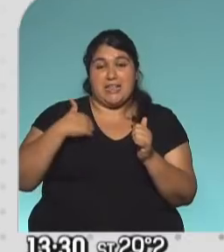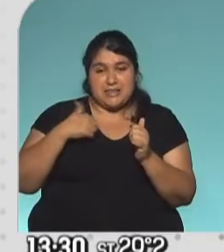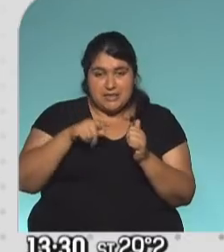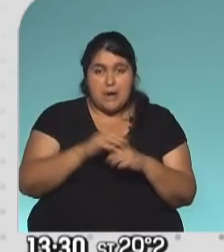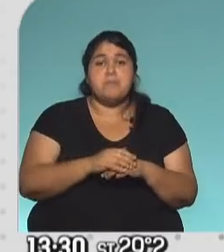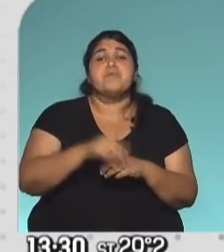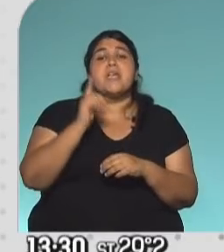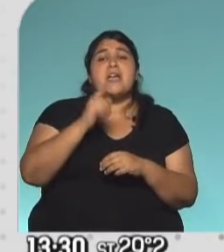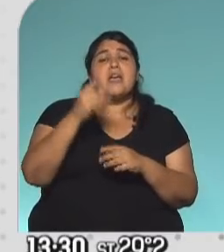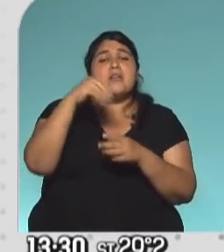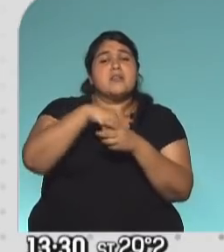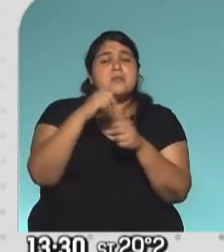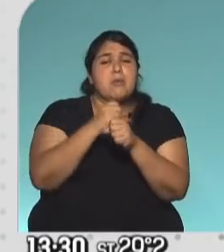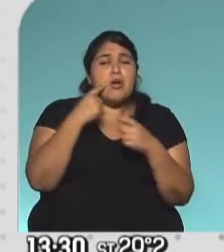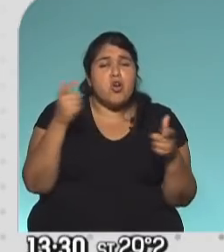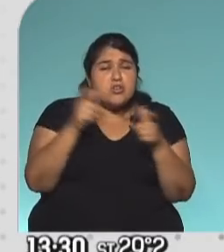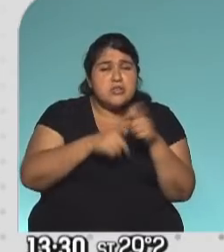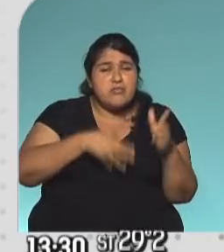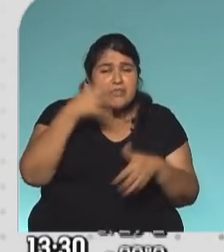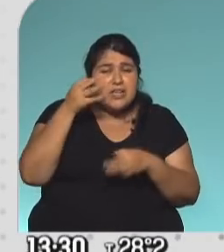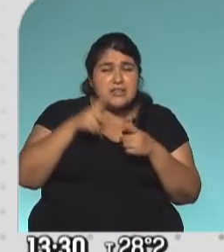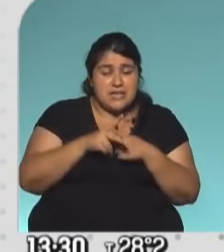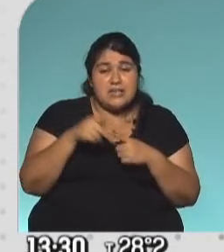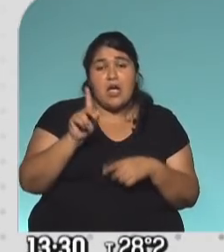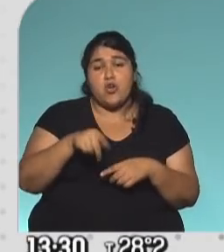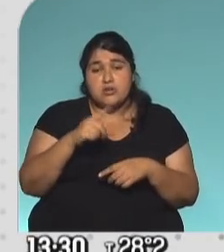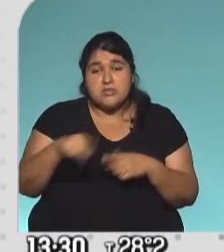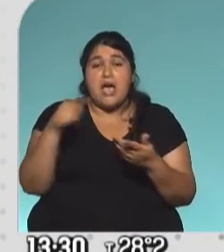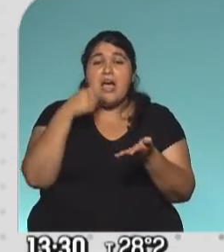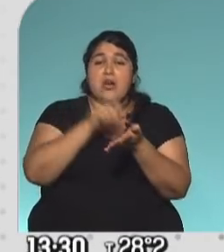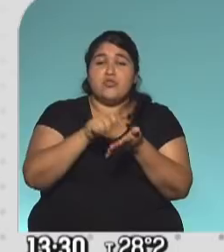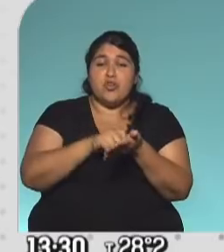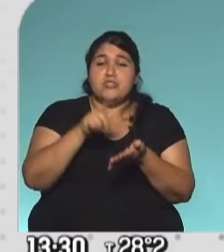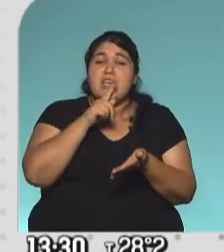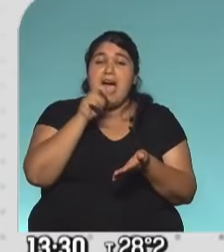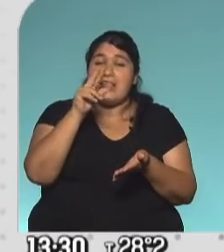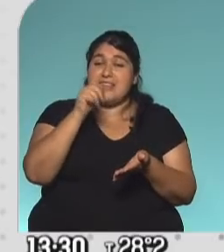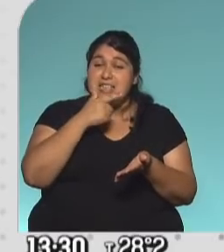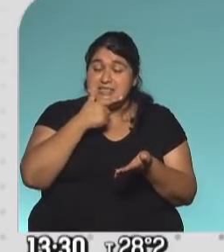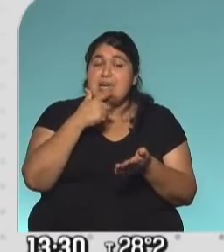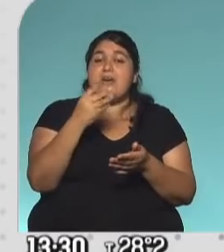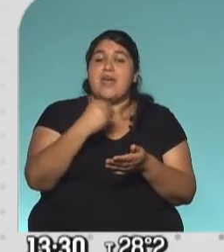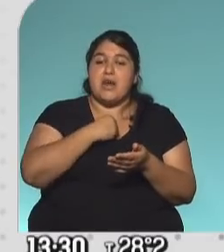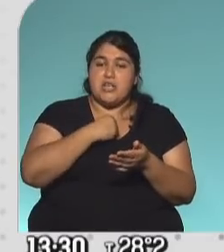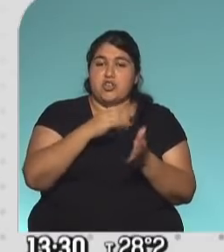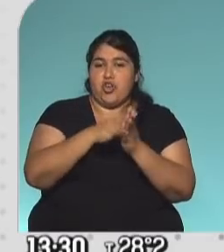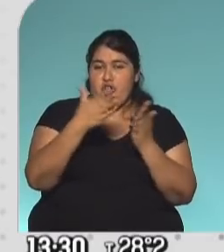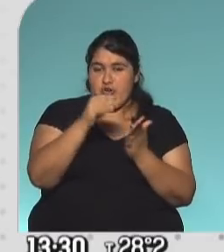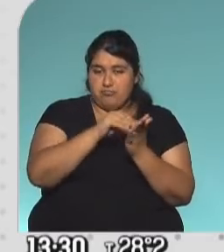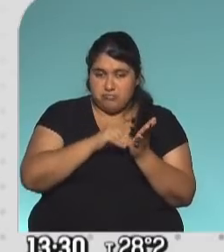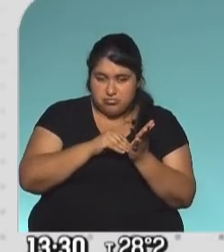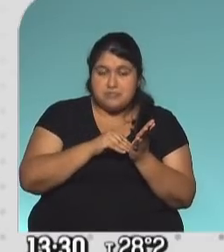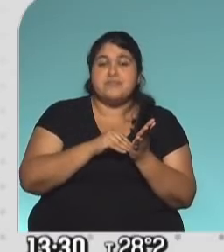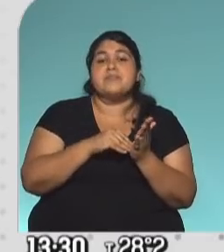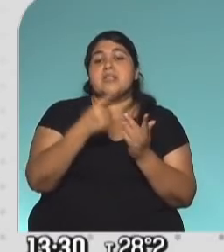Consejo Nacional de Investigaciones Científicas Técnicas, CONICET, autor del Atlas de las Ciencias Religiosas en Argentina, Nacionalismo, Religiones y Globalización,